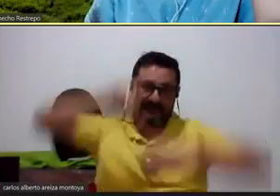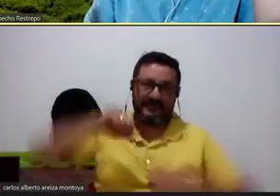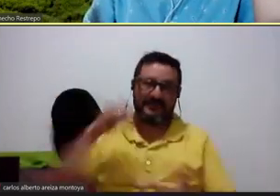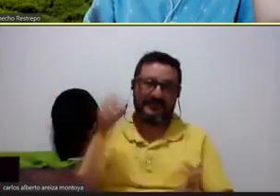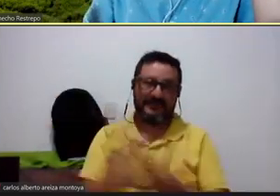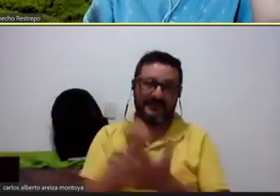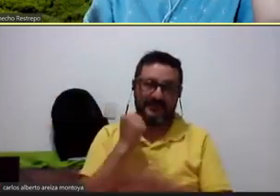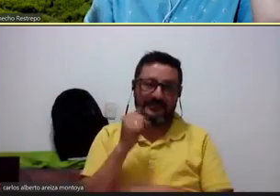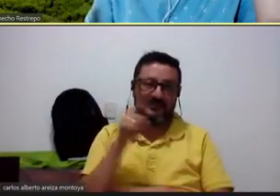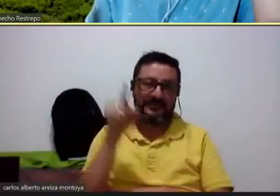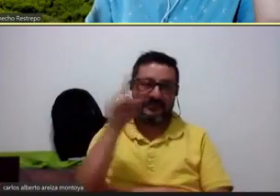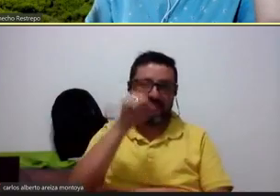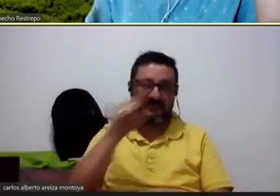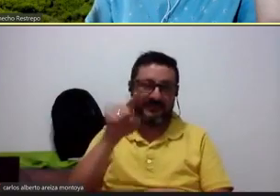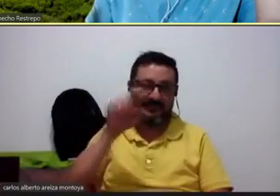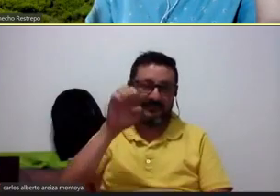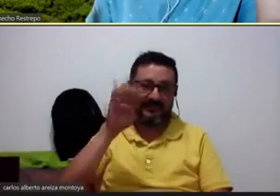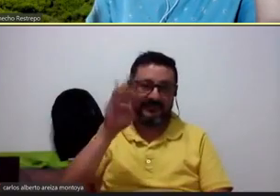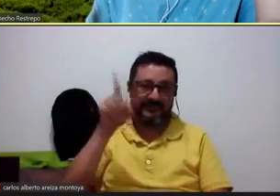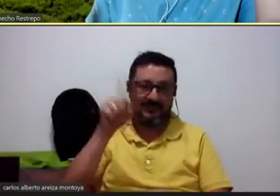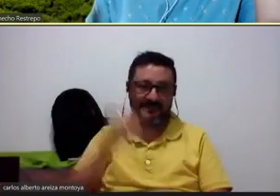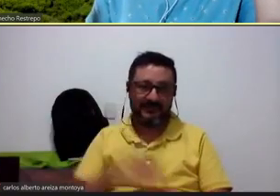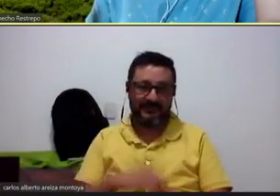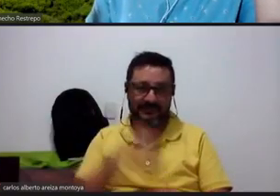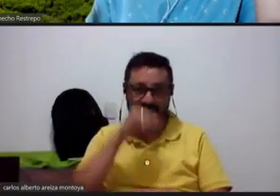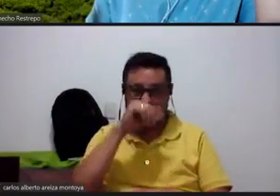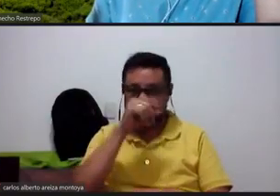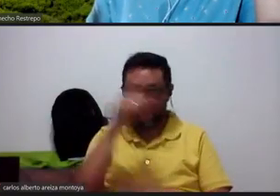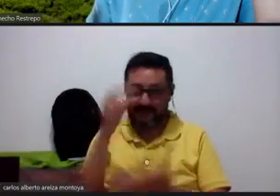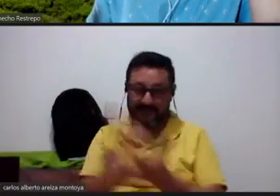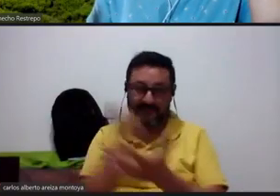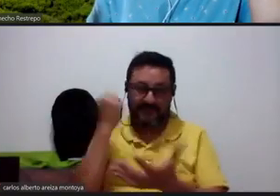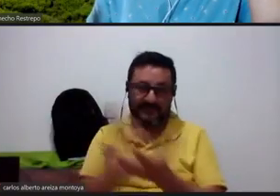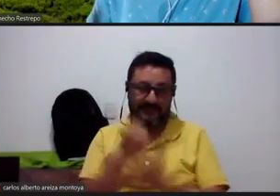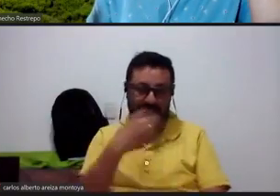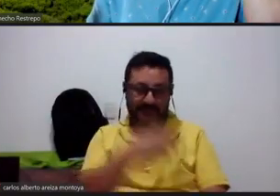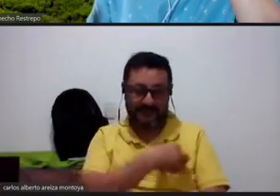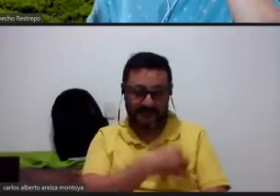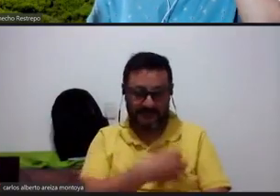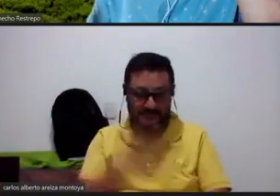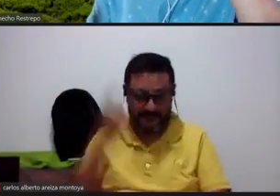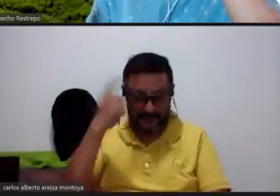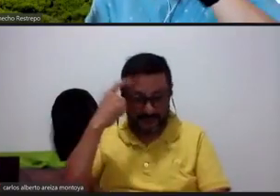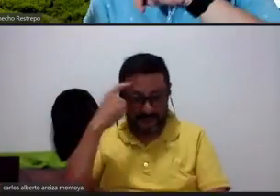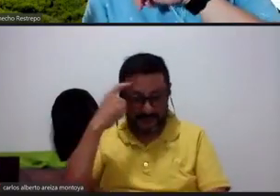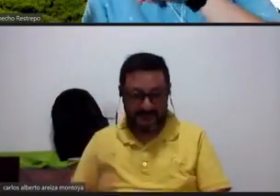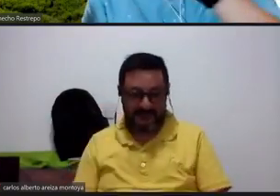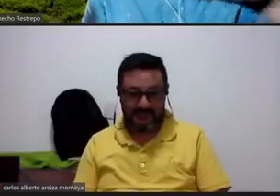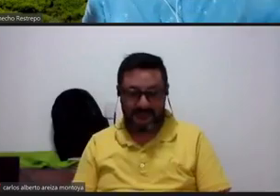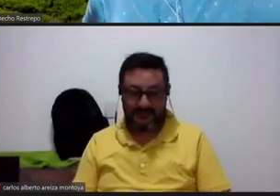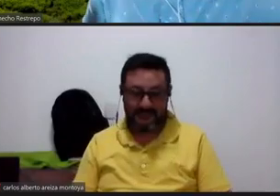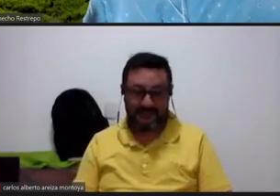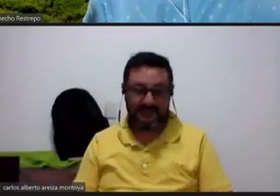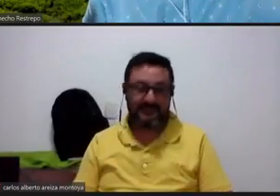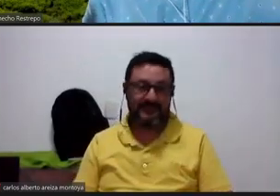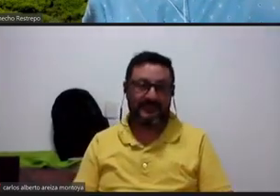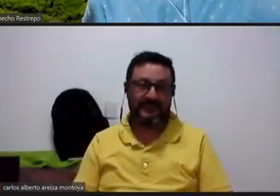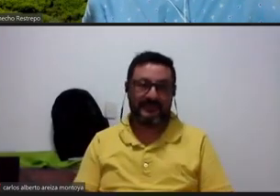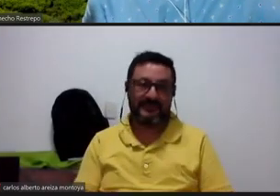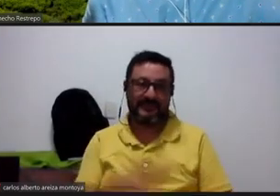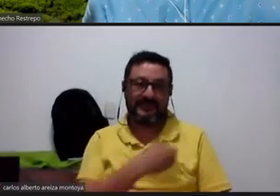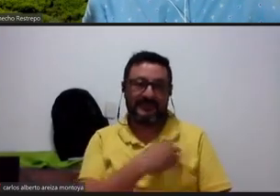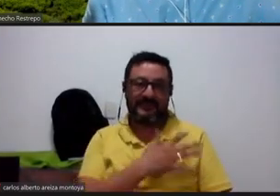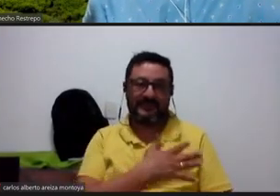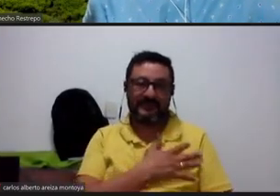se ha colgado medallas prácticamente en todo, ¿no? Yo pienso que yo he sido muy afortunado, y también